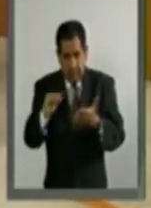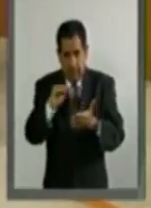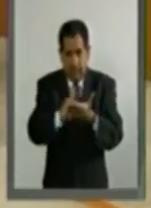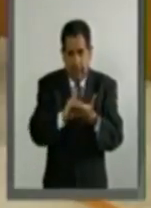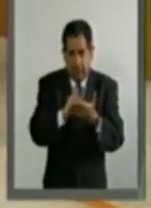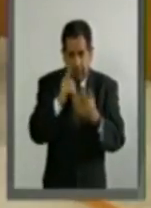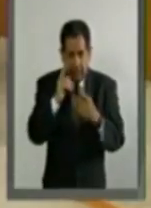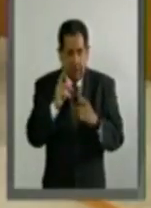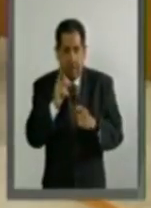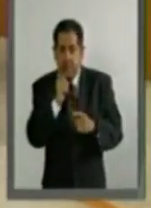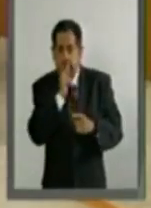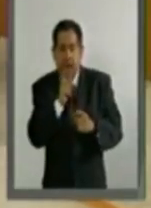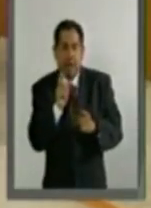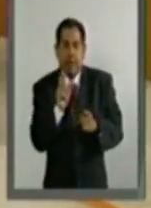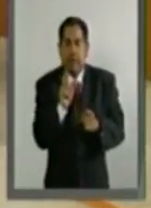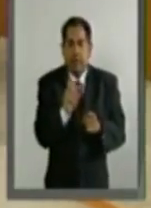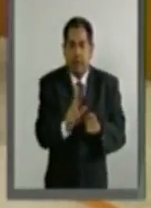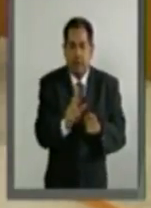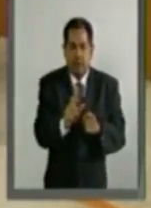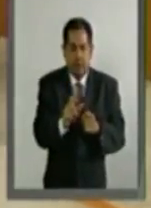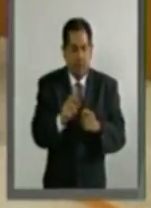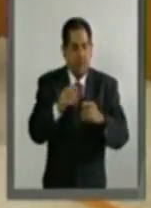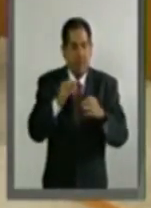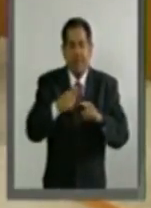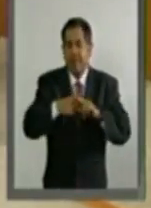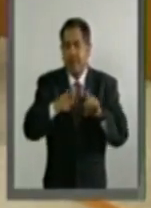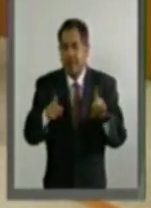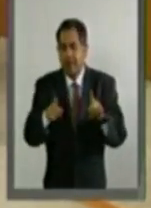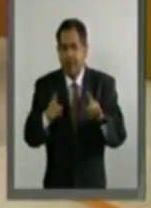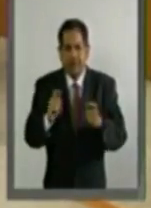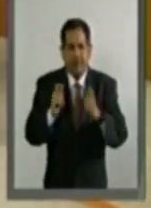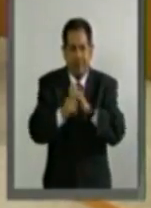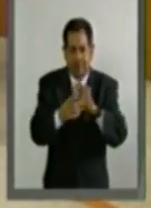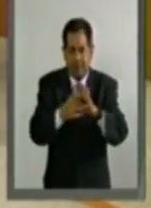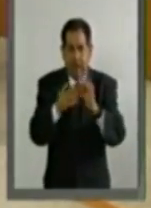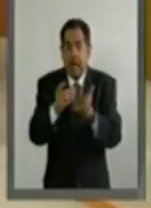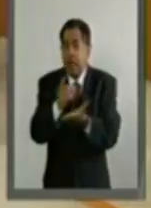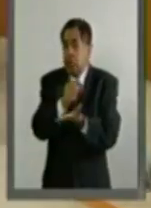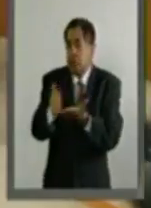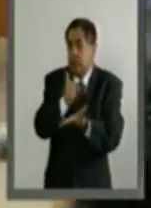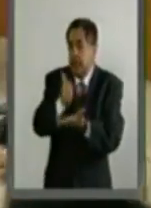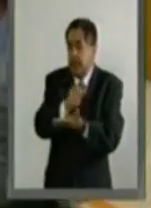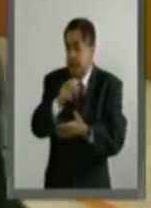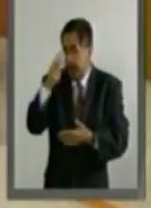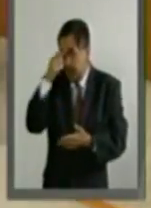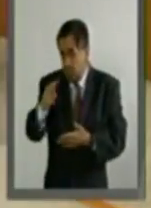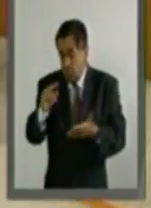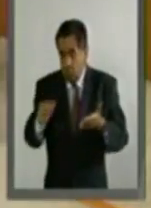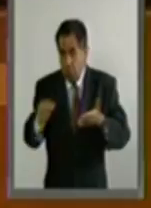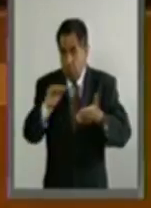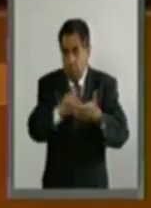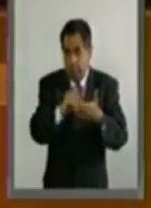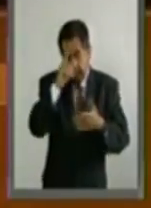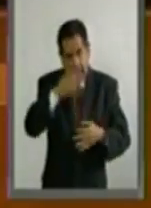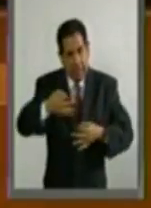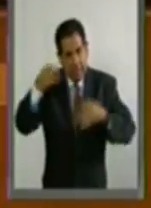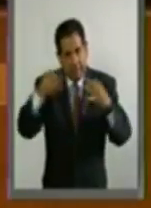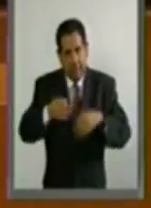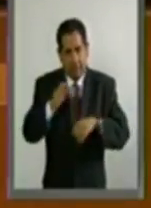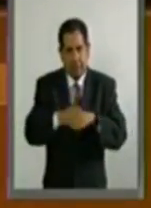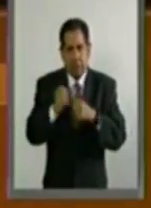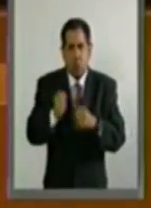de denominación del otrora Distrito Federal por el de la Ciudad de México, otorgando la certeza